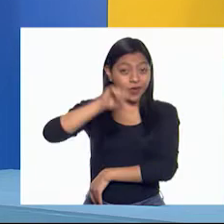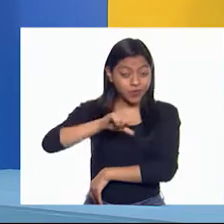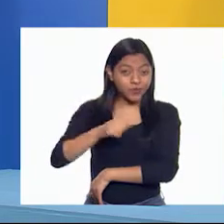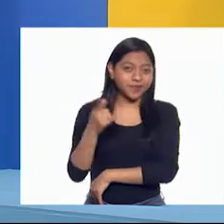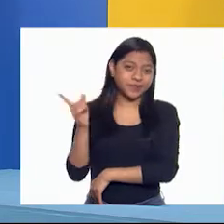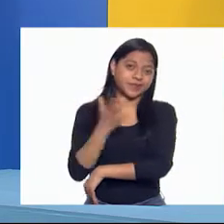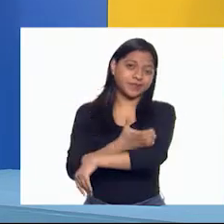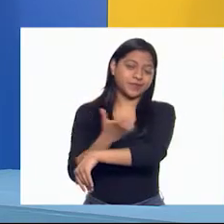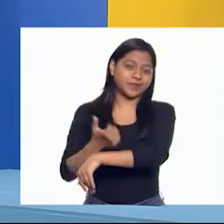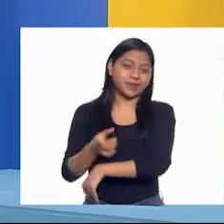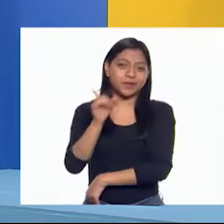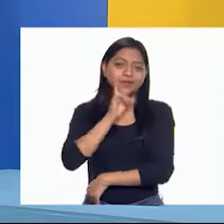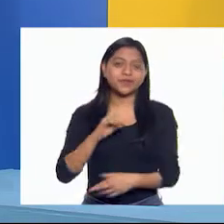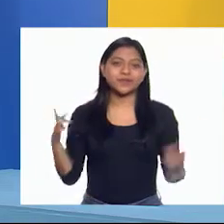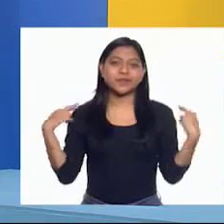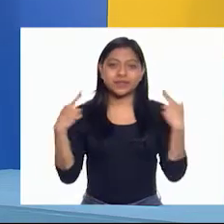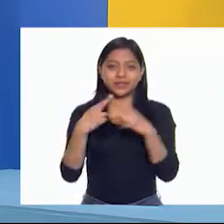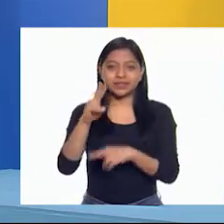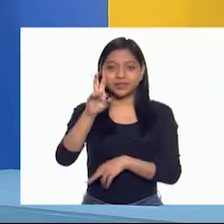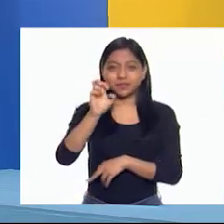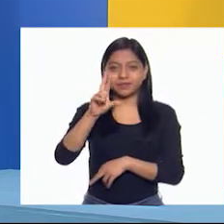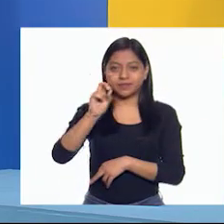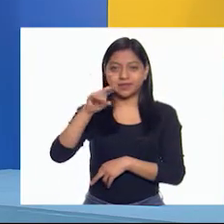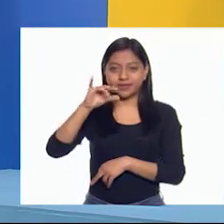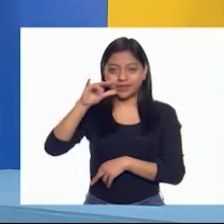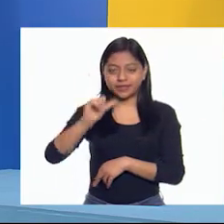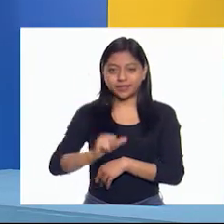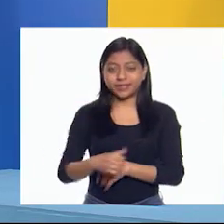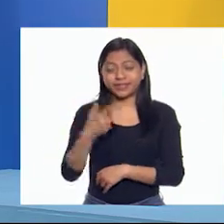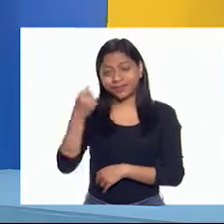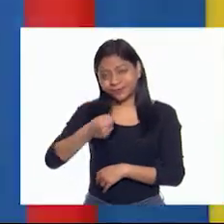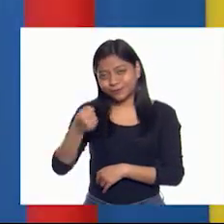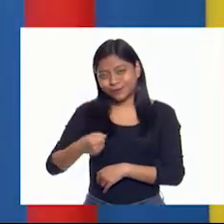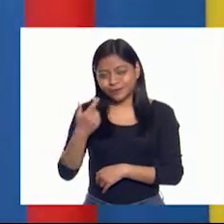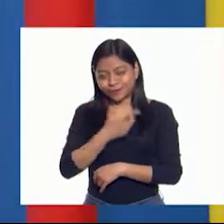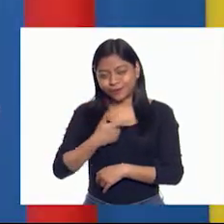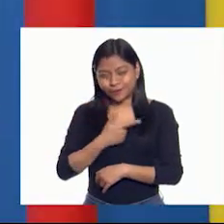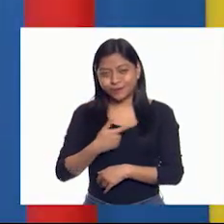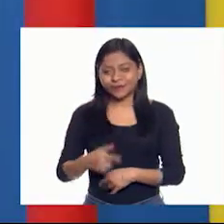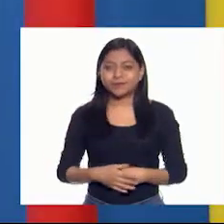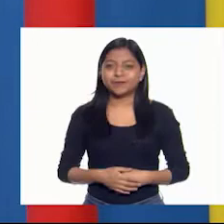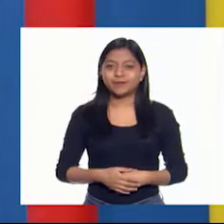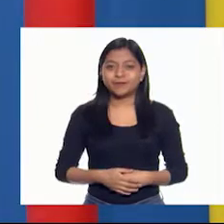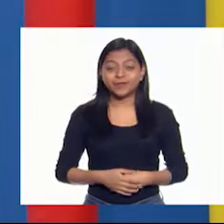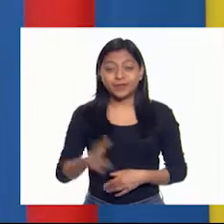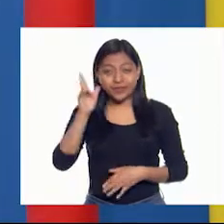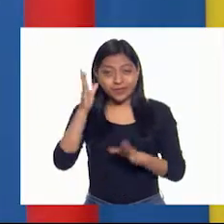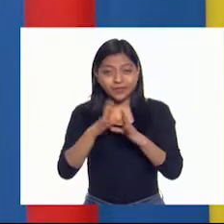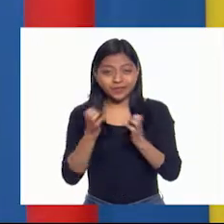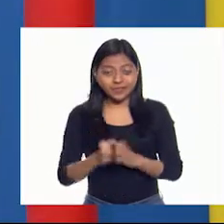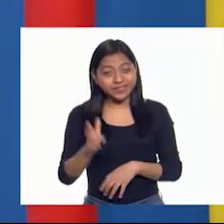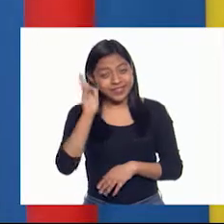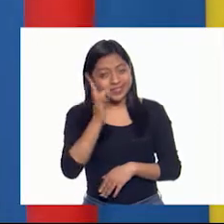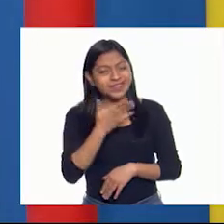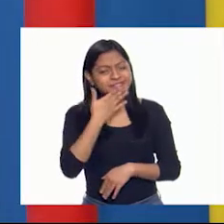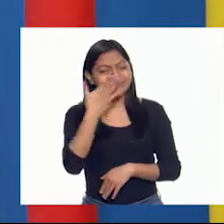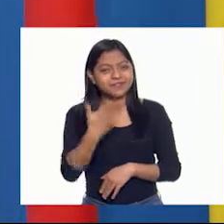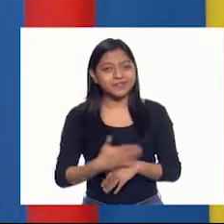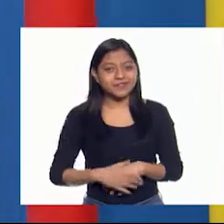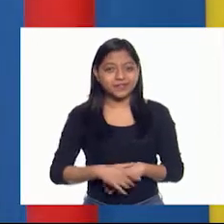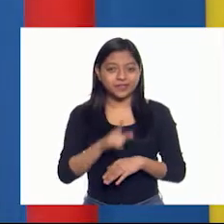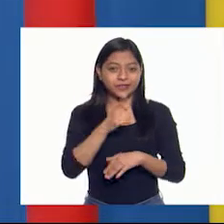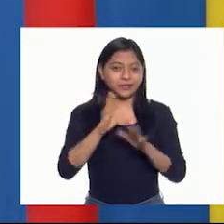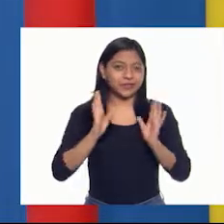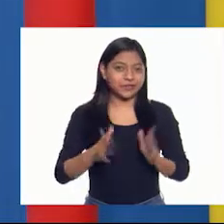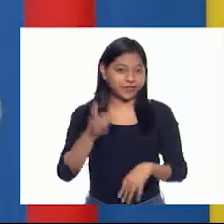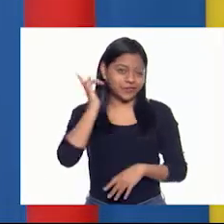nos acompaña la maestra Verónica Hernández, a quien saludo con mucho gusto. Maestra Vero, ¿cómo estás? Hola Jenny, muy bien. Y tú, ya me